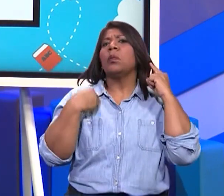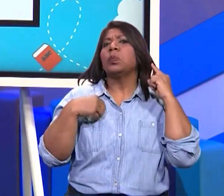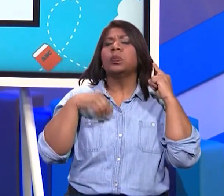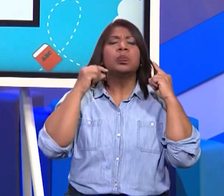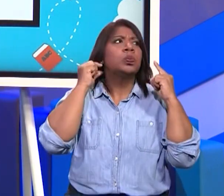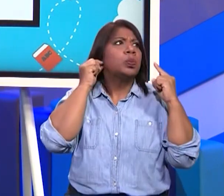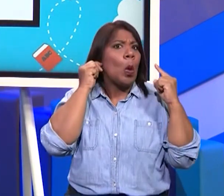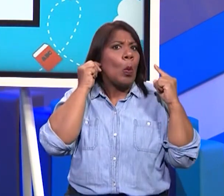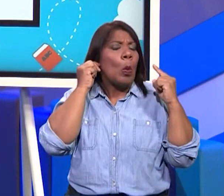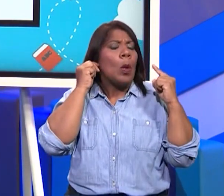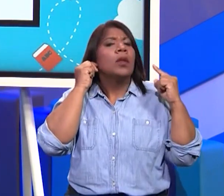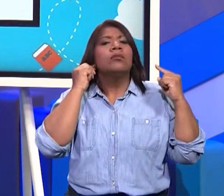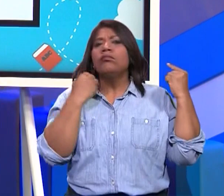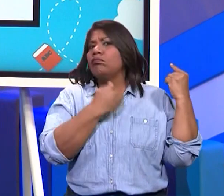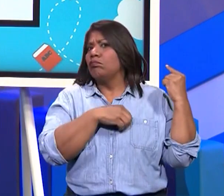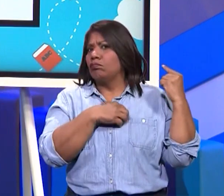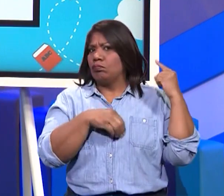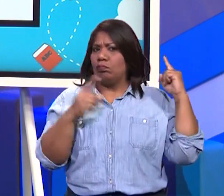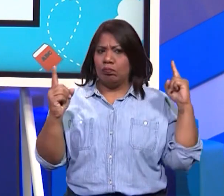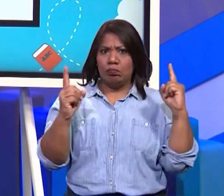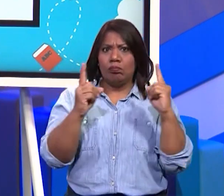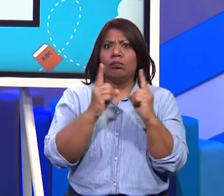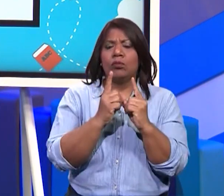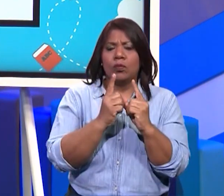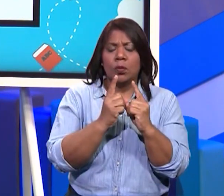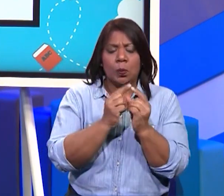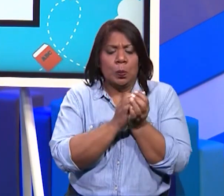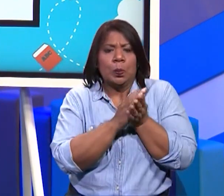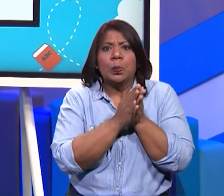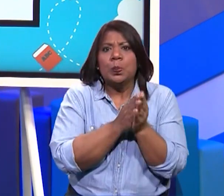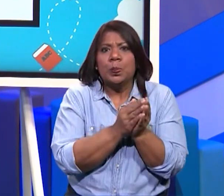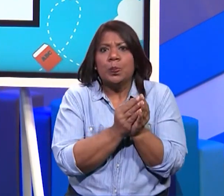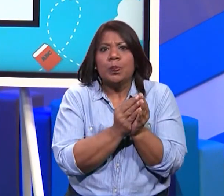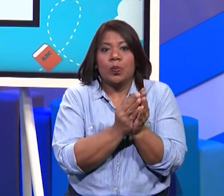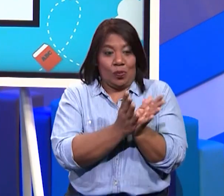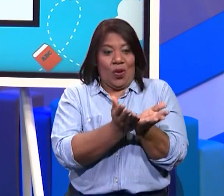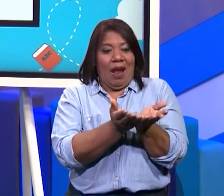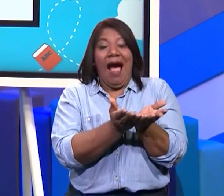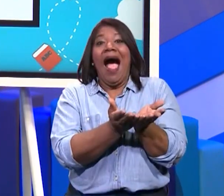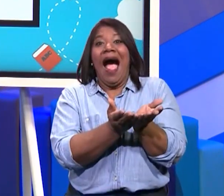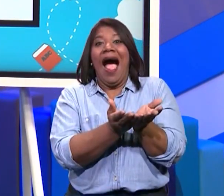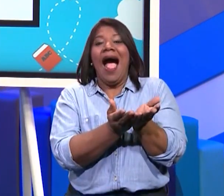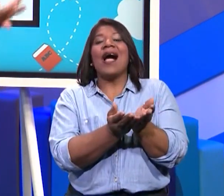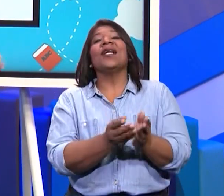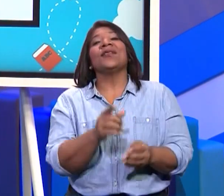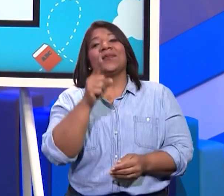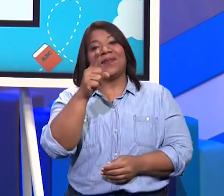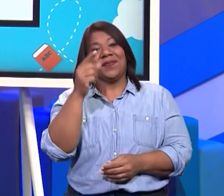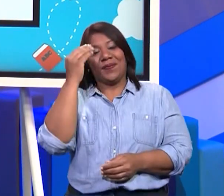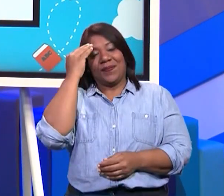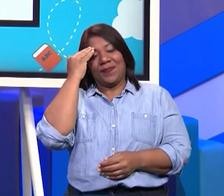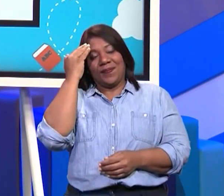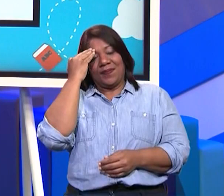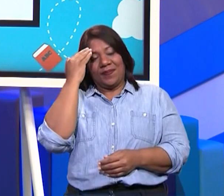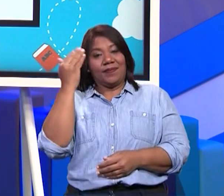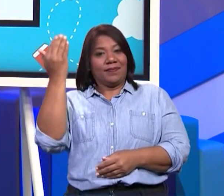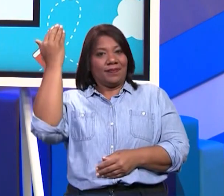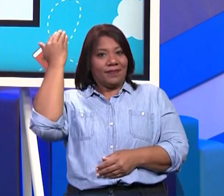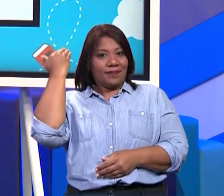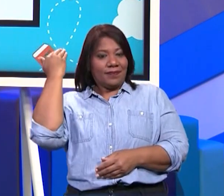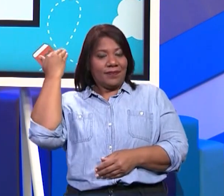hábitat. Muy bien. Avanzamos entonces. Los hábitats pueden ser de dos tipos, ya lo hemos estudiado en clases